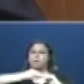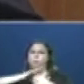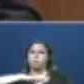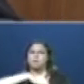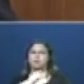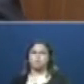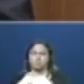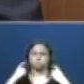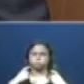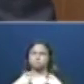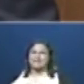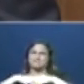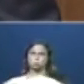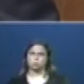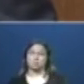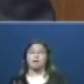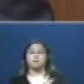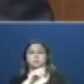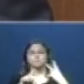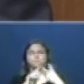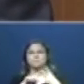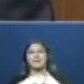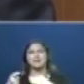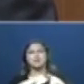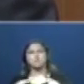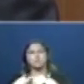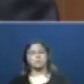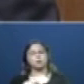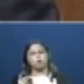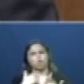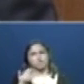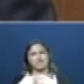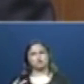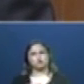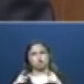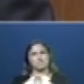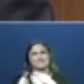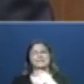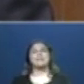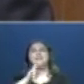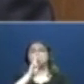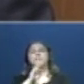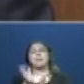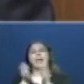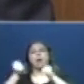Industrial Y en segundo lugar la negociación en el marco del diálogo social del Tercer acuerdo marco para la competitividad de